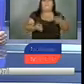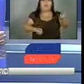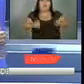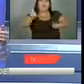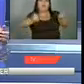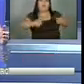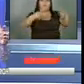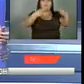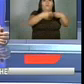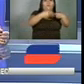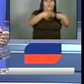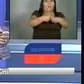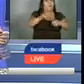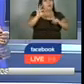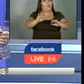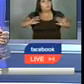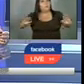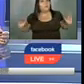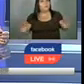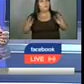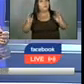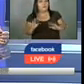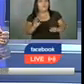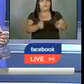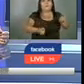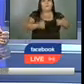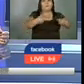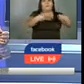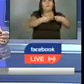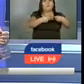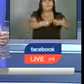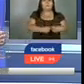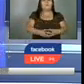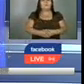automotores y fomentará la electromovilidad.